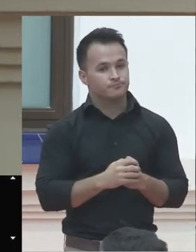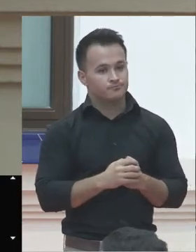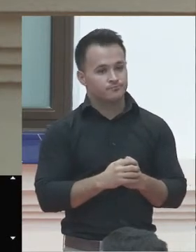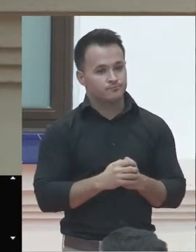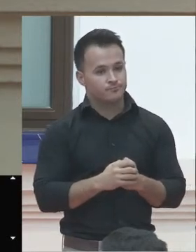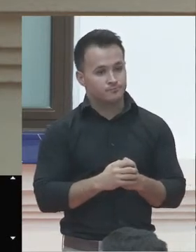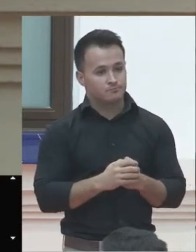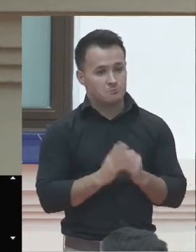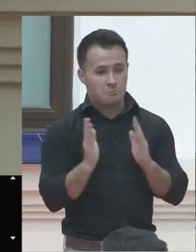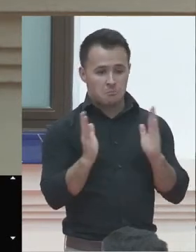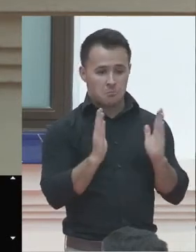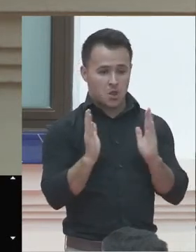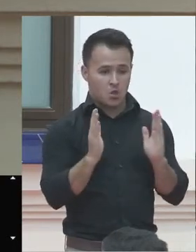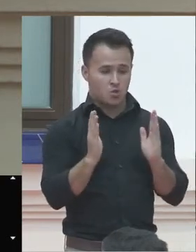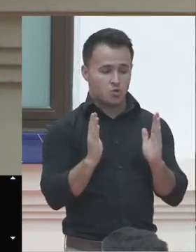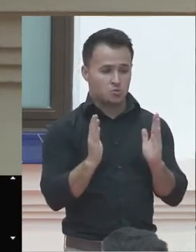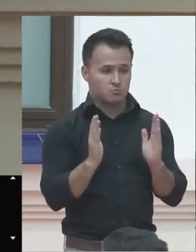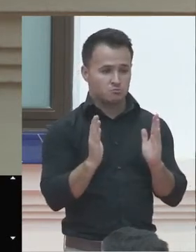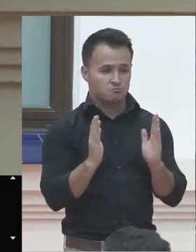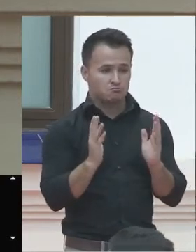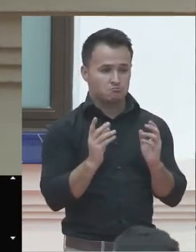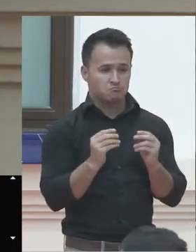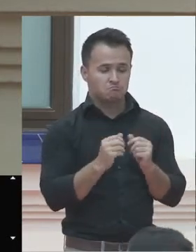En un periodo de tiempo